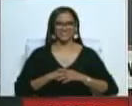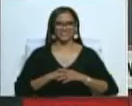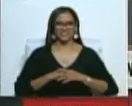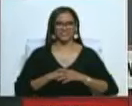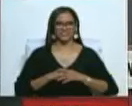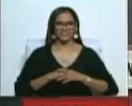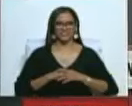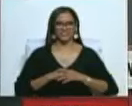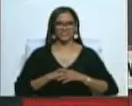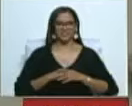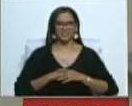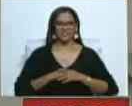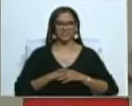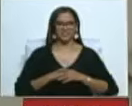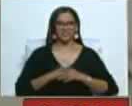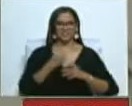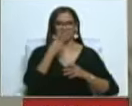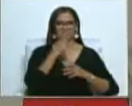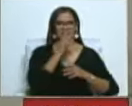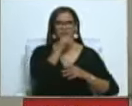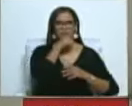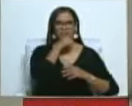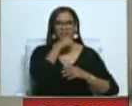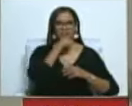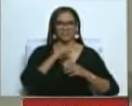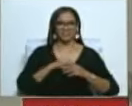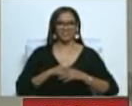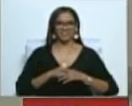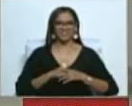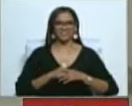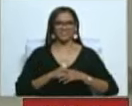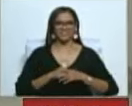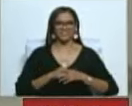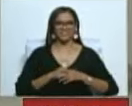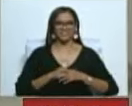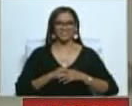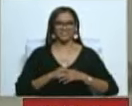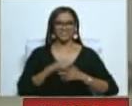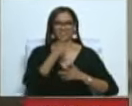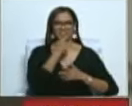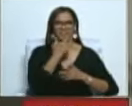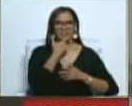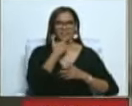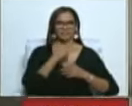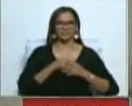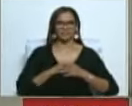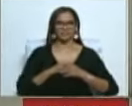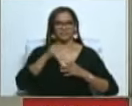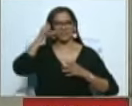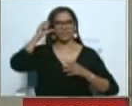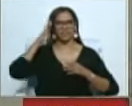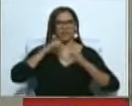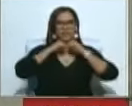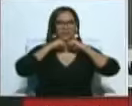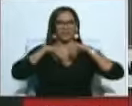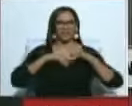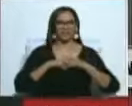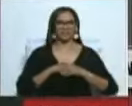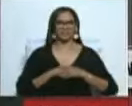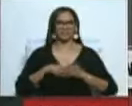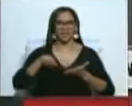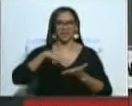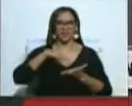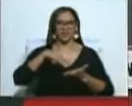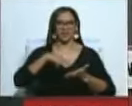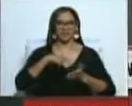Mira cómo mira el abuelo, ¿vale? La mirada del abuelo, chica. Qué belleza. Que Dios la bendiga, ¿vale? Estuvo bailando